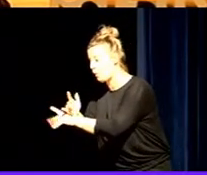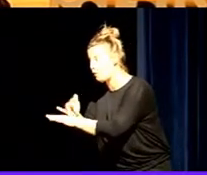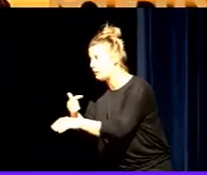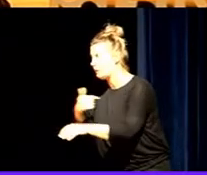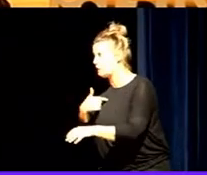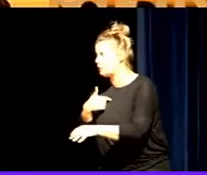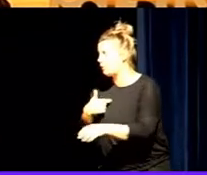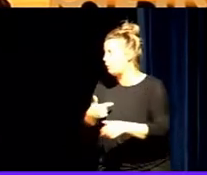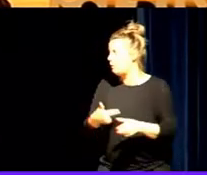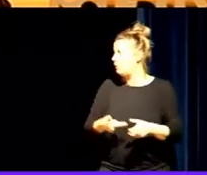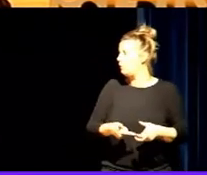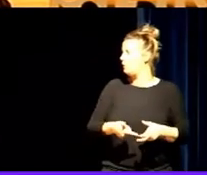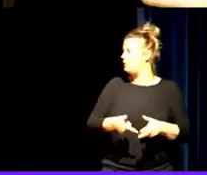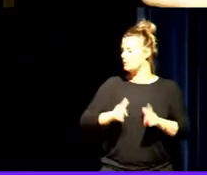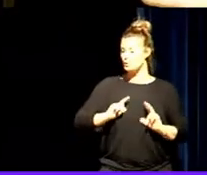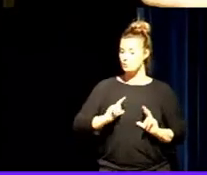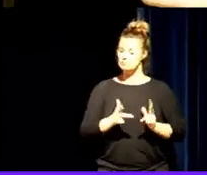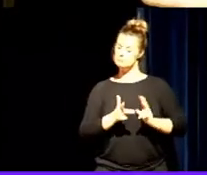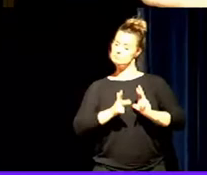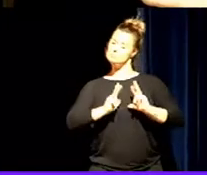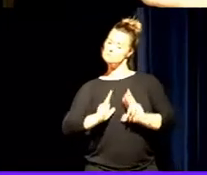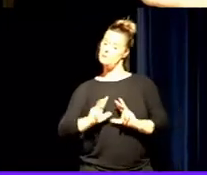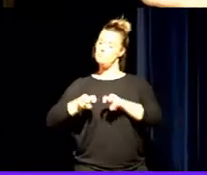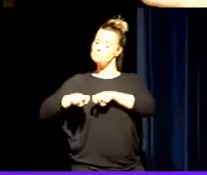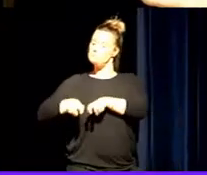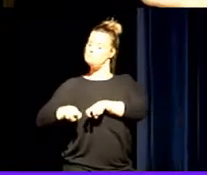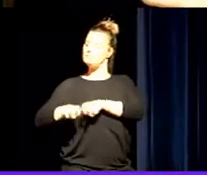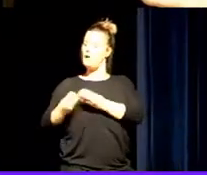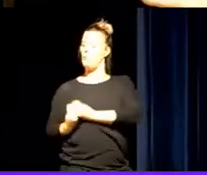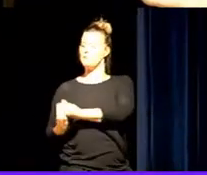me ponía ahí a acompañarle.